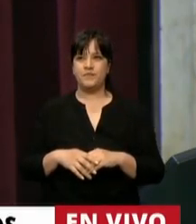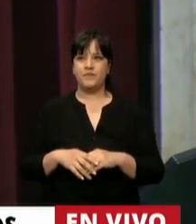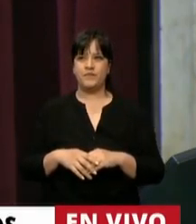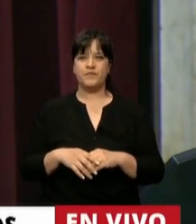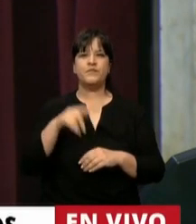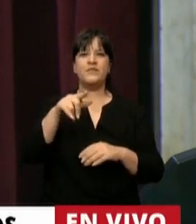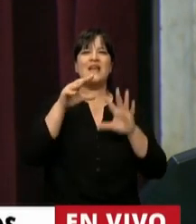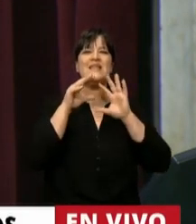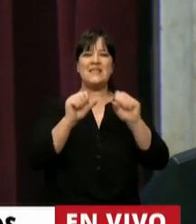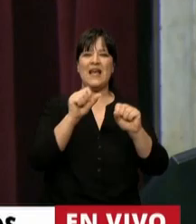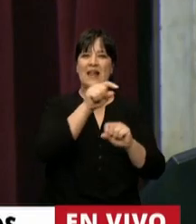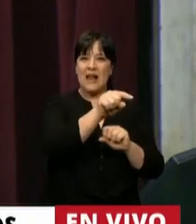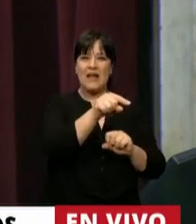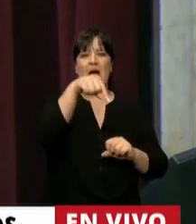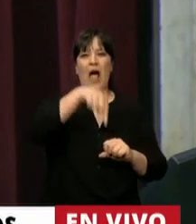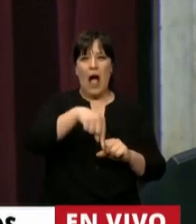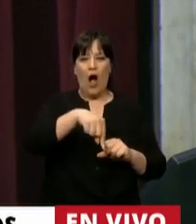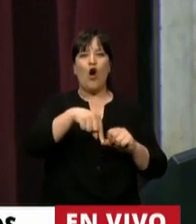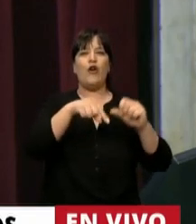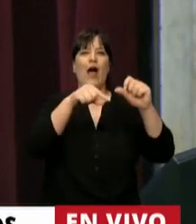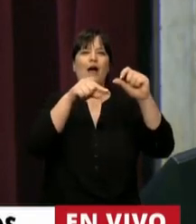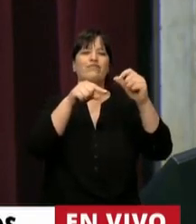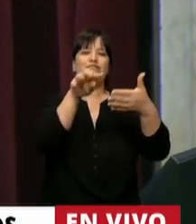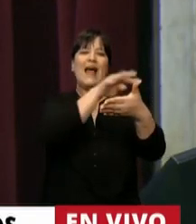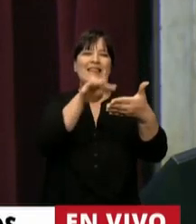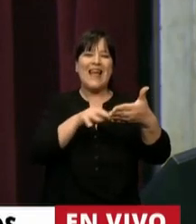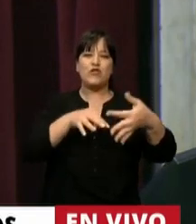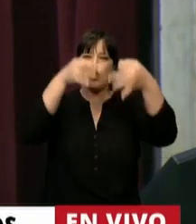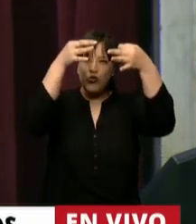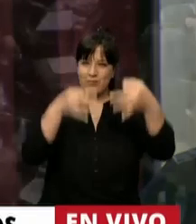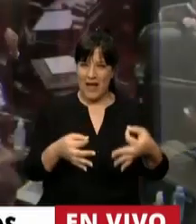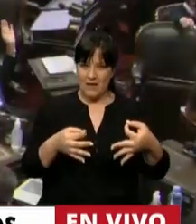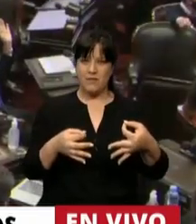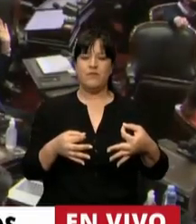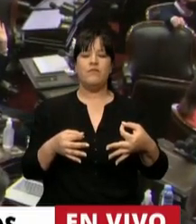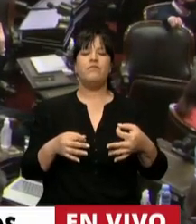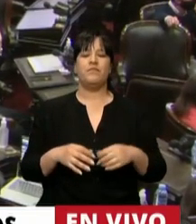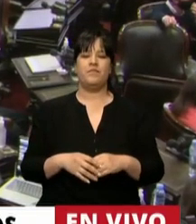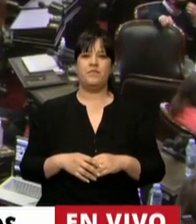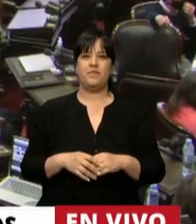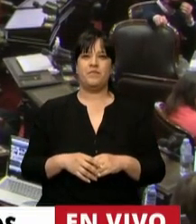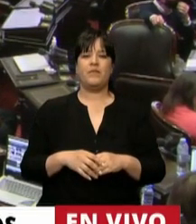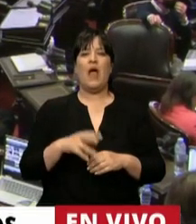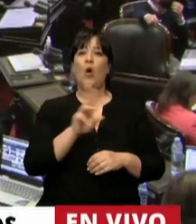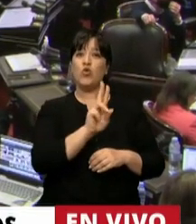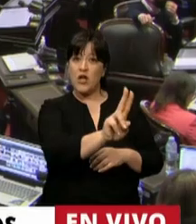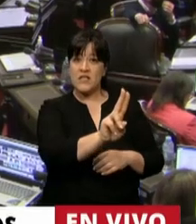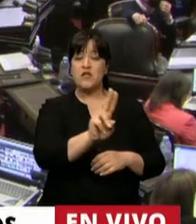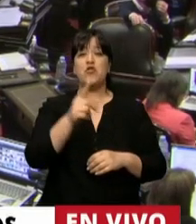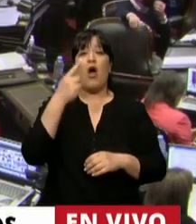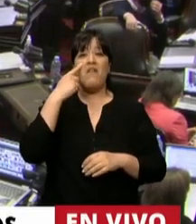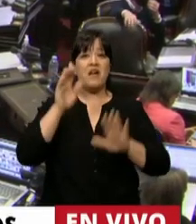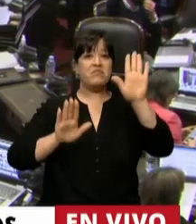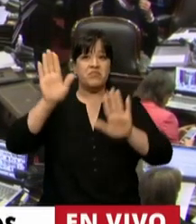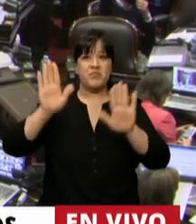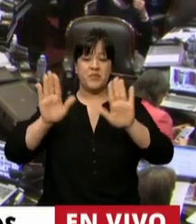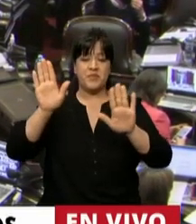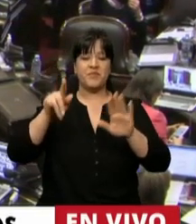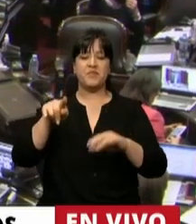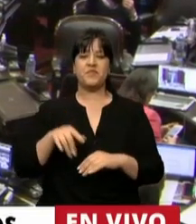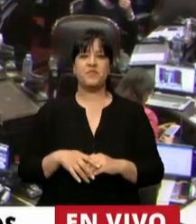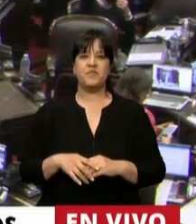de la secretaría, se procede a la renumeración del texto correspondiente. Se le solicita la autorización, sírvanse marcar su voto.